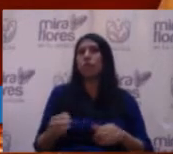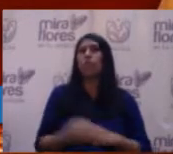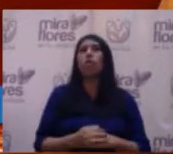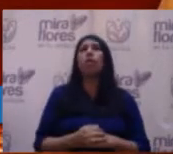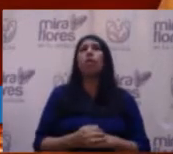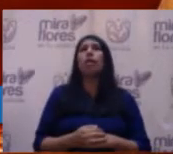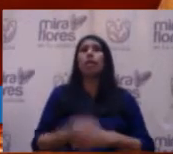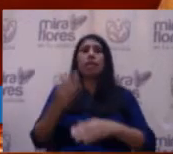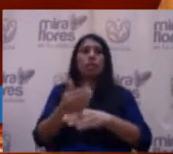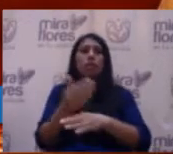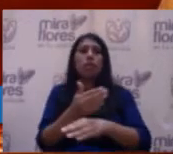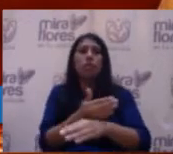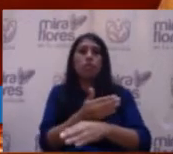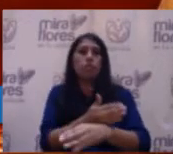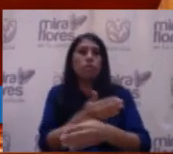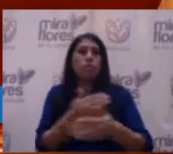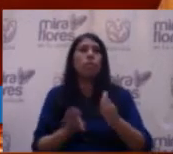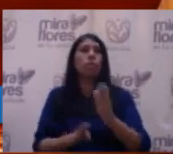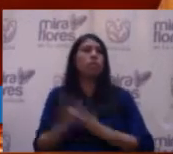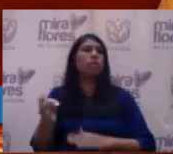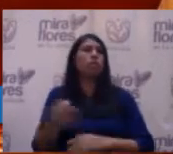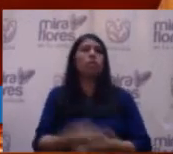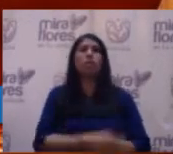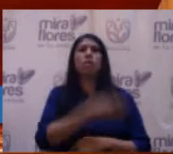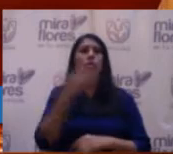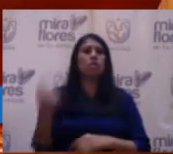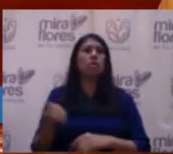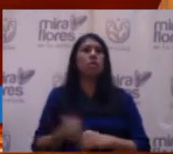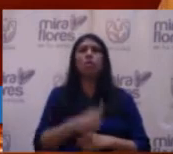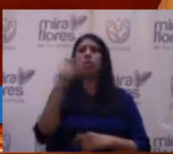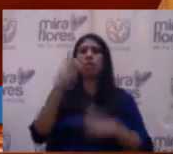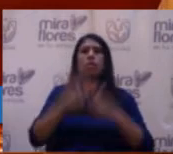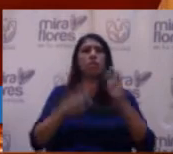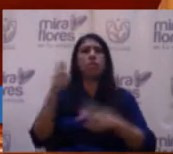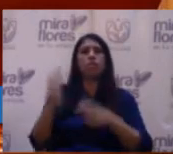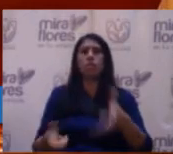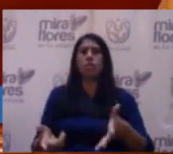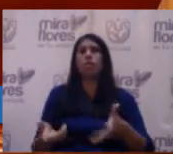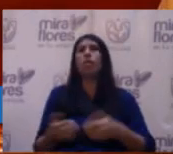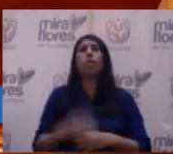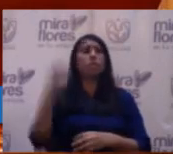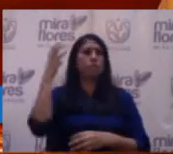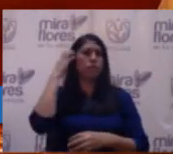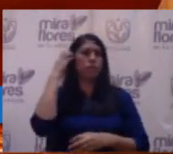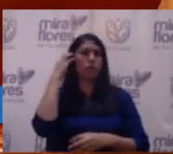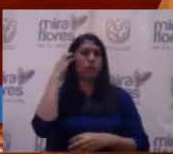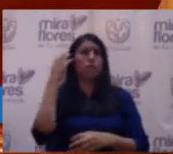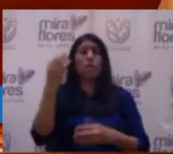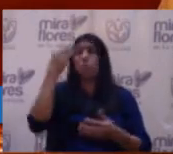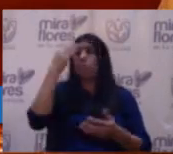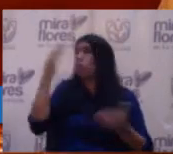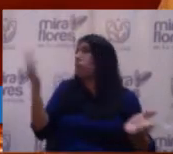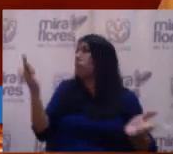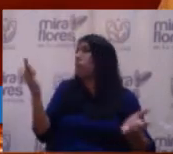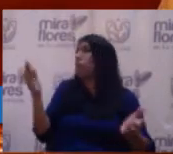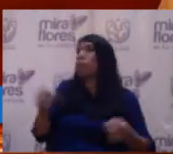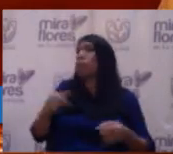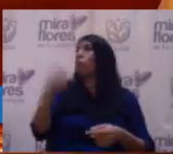construcción de mejores ciudadanos en ese y en otros espacios, pero en ese particularmente mejores ciudadanos para Miraflores. No sé si hay algún otro